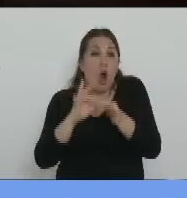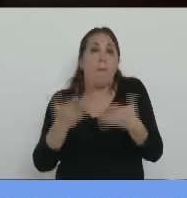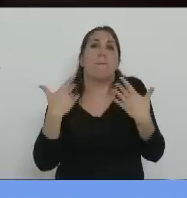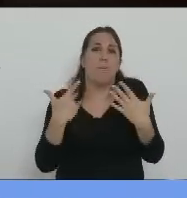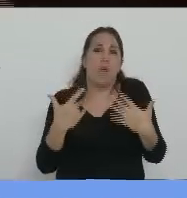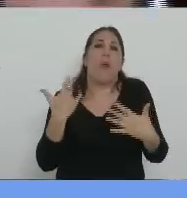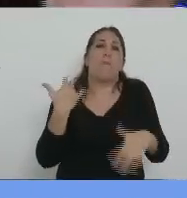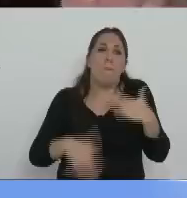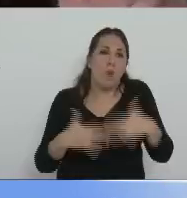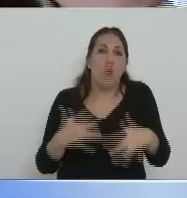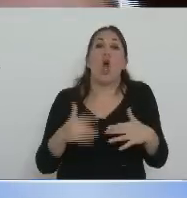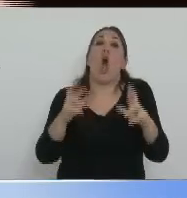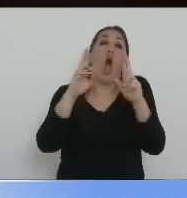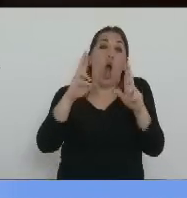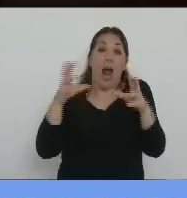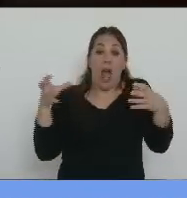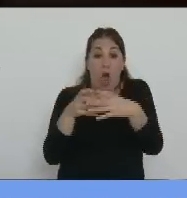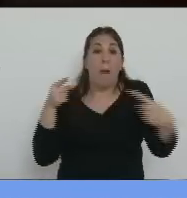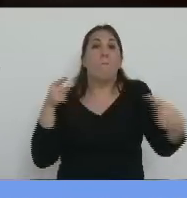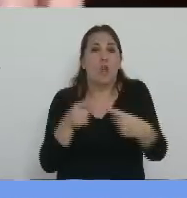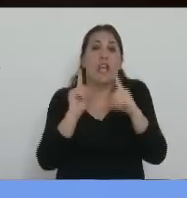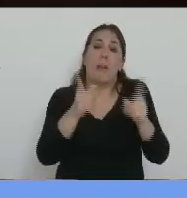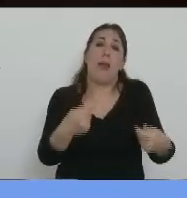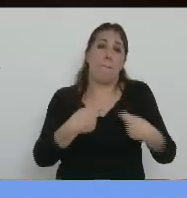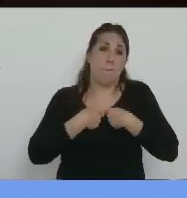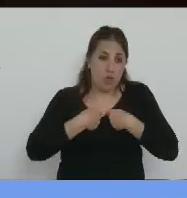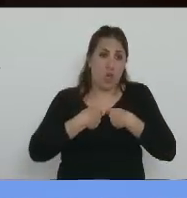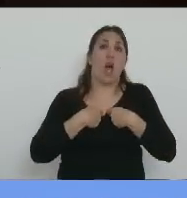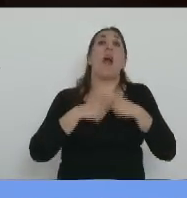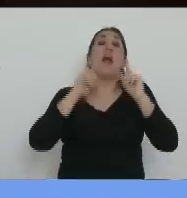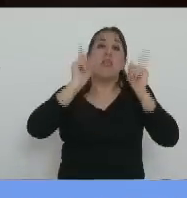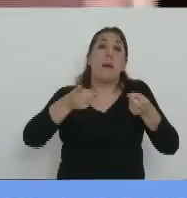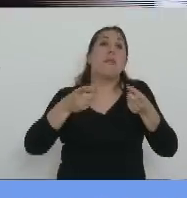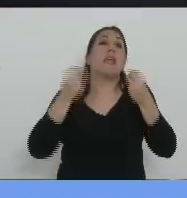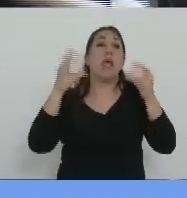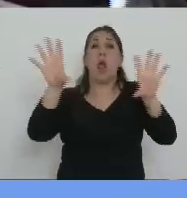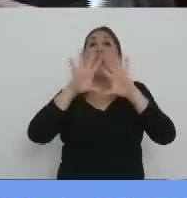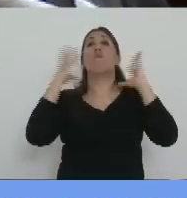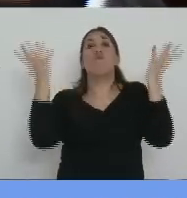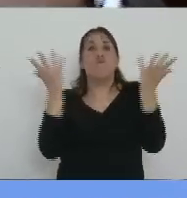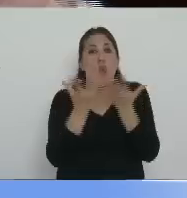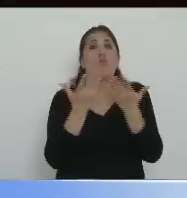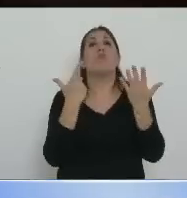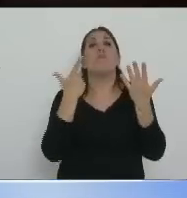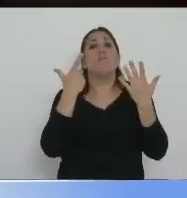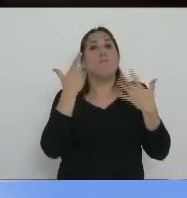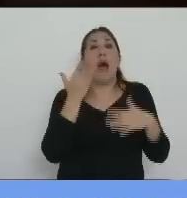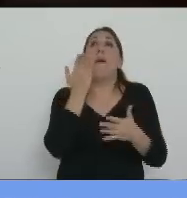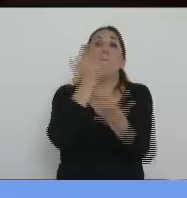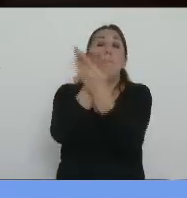rápidamente ojalá la oposición también nos acompañe después que juntos vayamos a pedirle al gobierno de eeuu